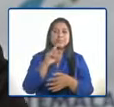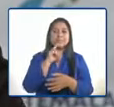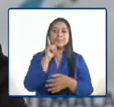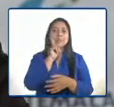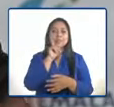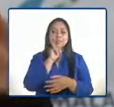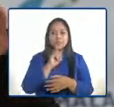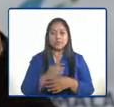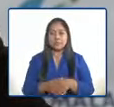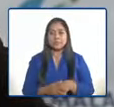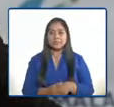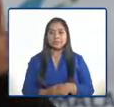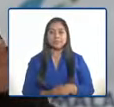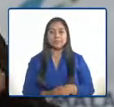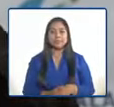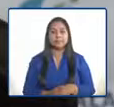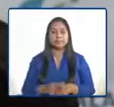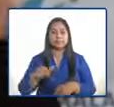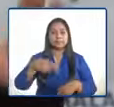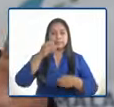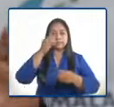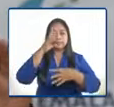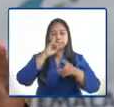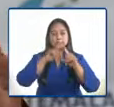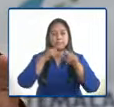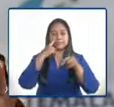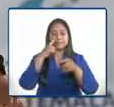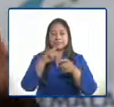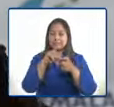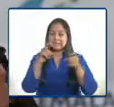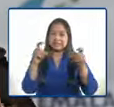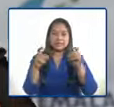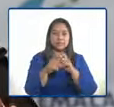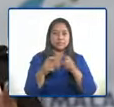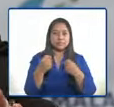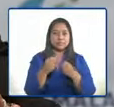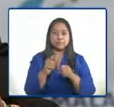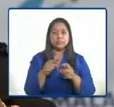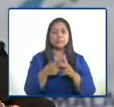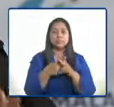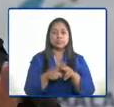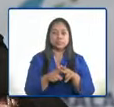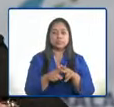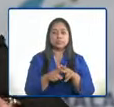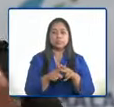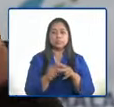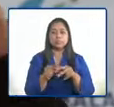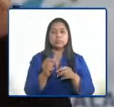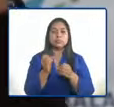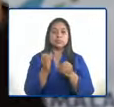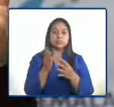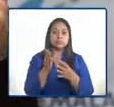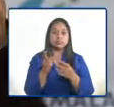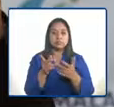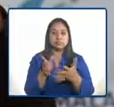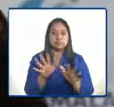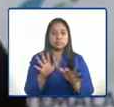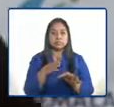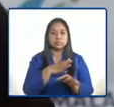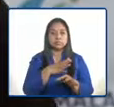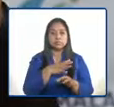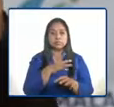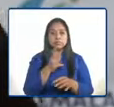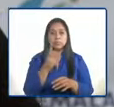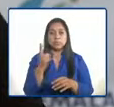juveniles. Les voy a contar todo el cambio que se ha hecho. Quiero comenzar primero mencionando que ya tenemos